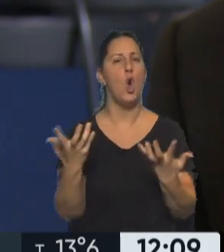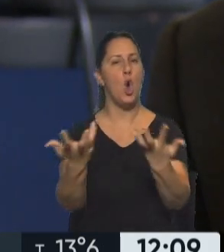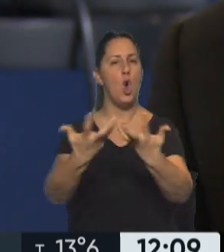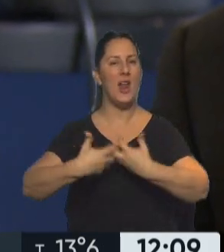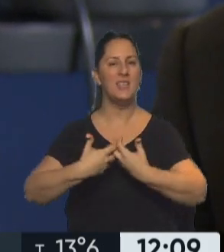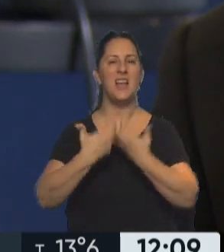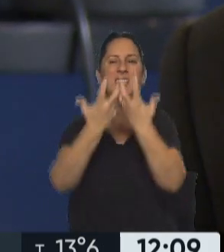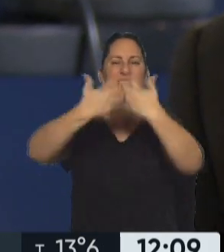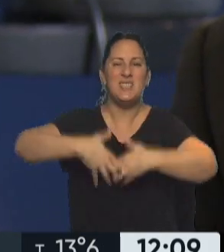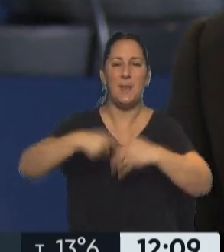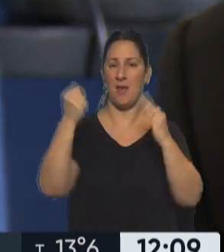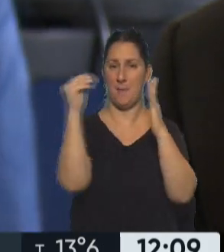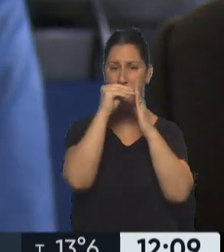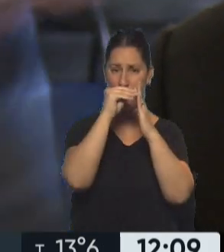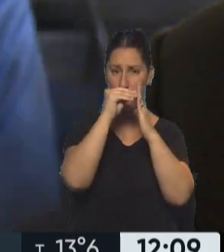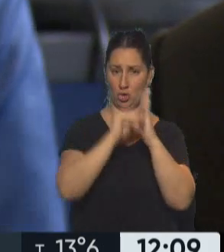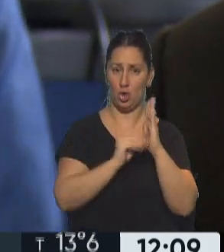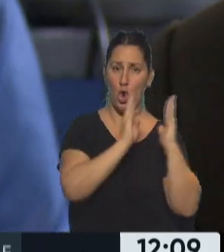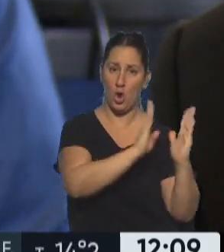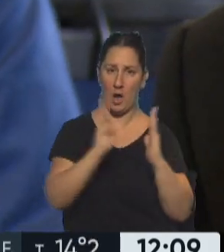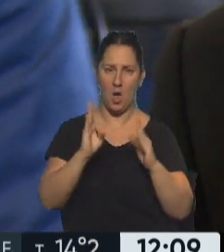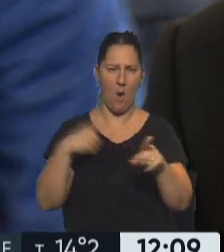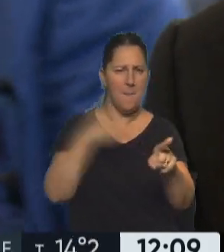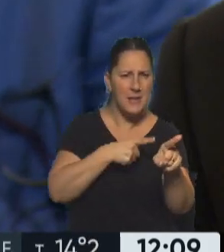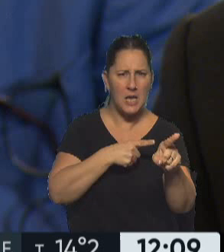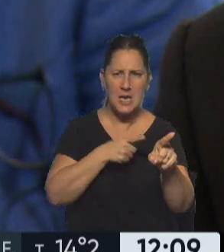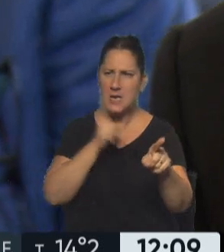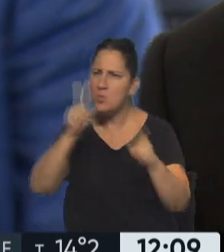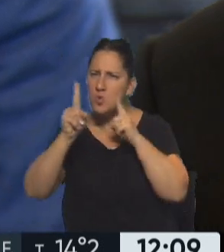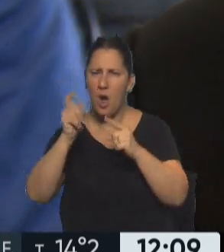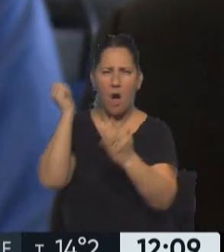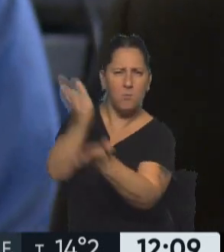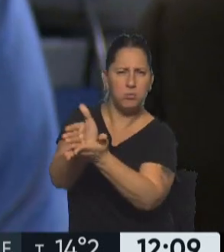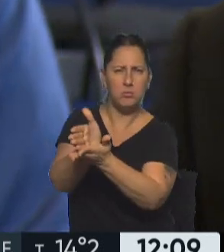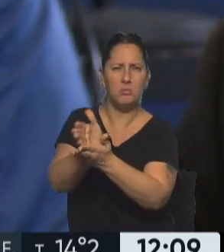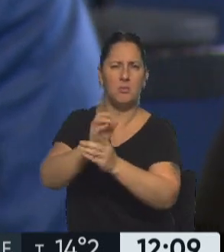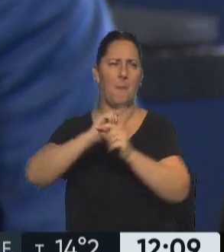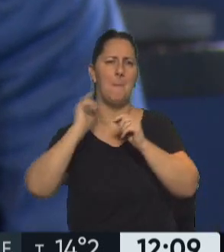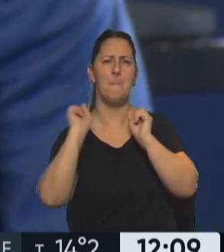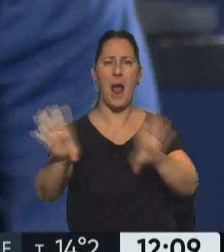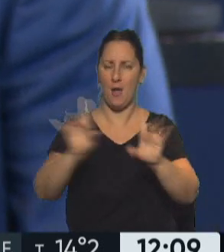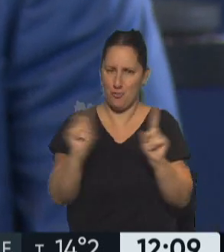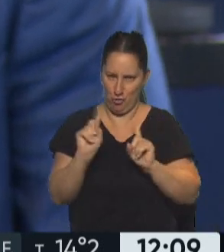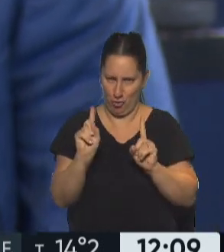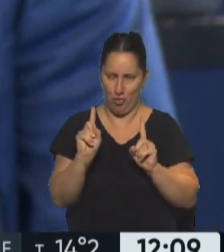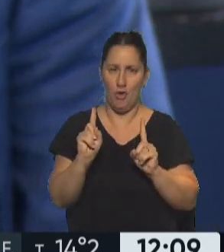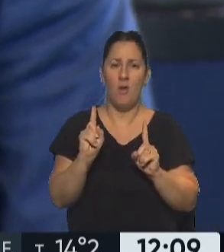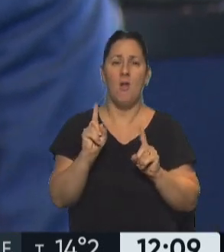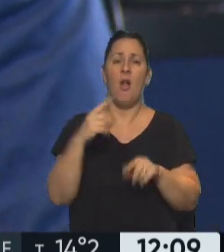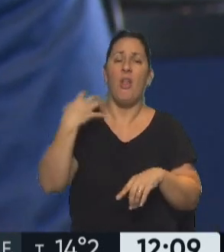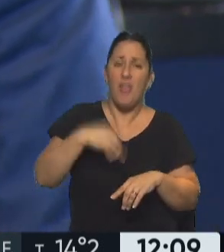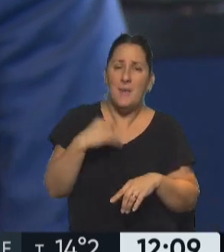sistema de precios de la República Argentina sin perseguir. Acá no se trata de salir a reprimir, pero